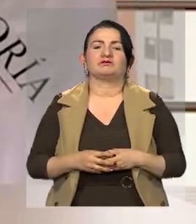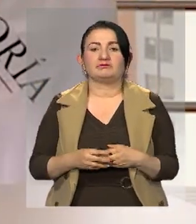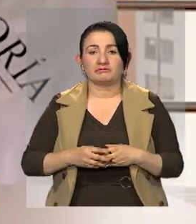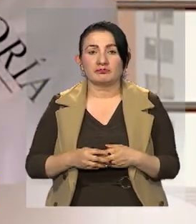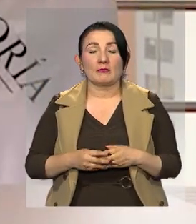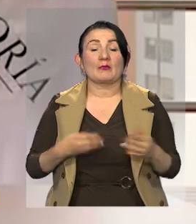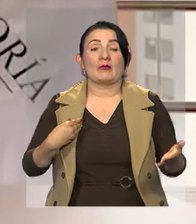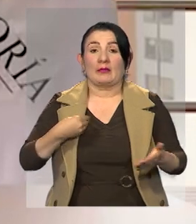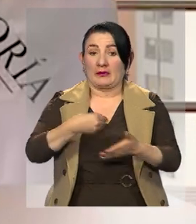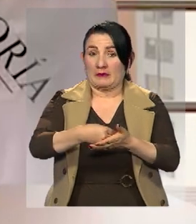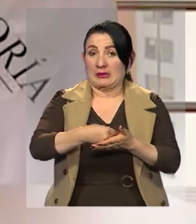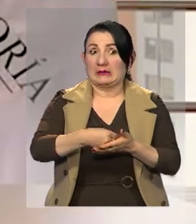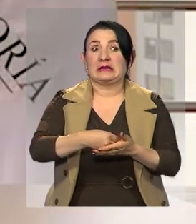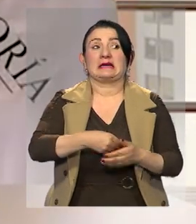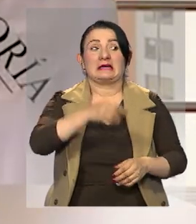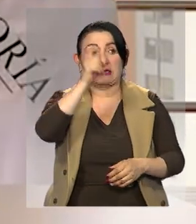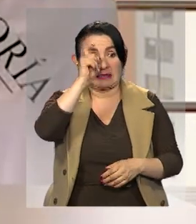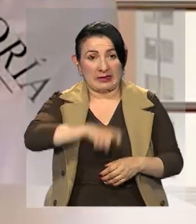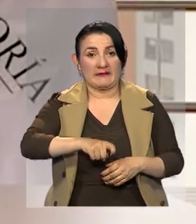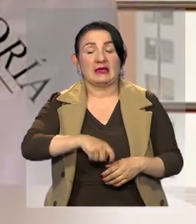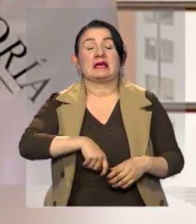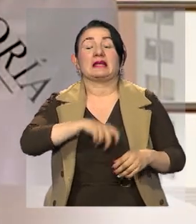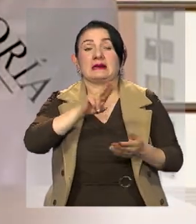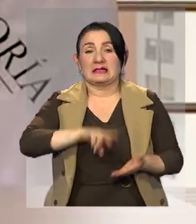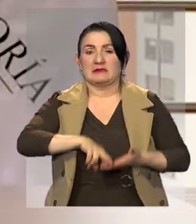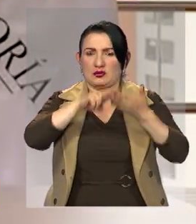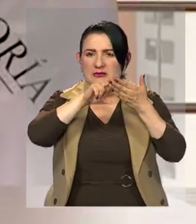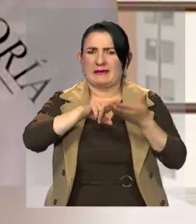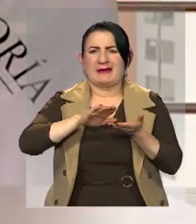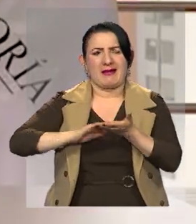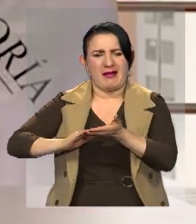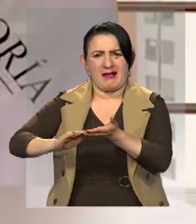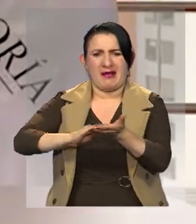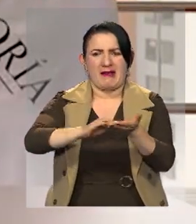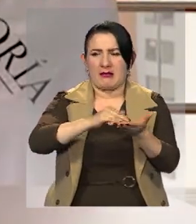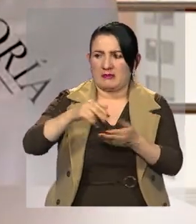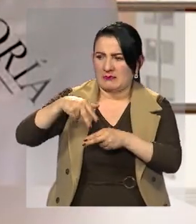se establezcan los responsables y se recuperen prontamente los recursos de la ciudad.